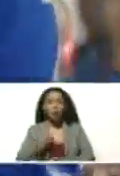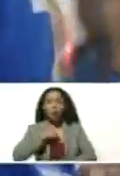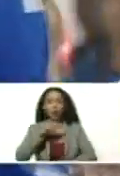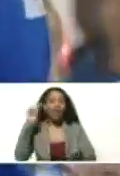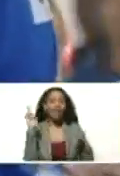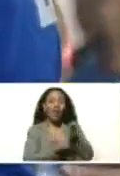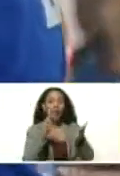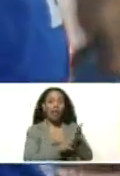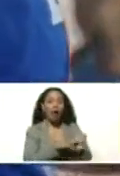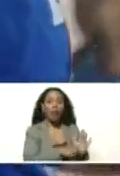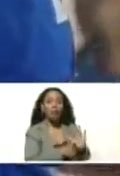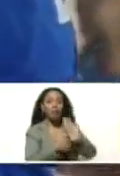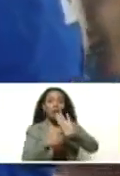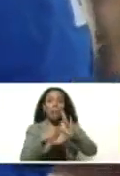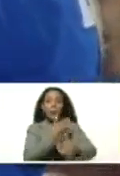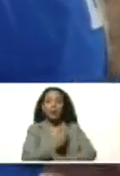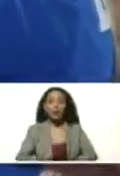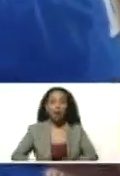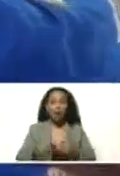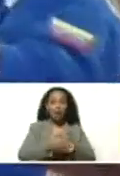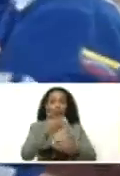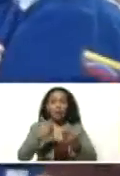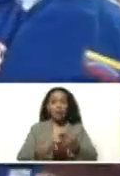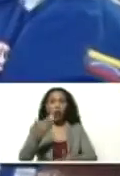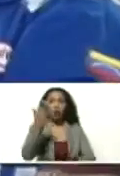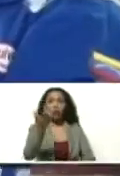Nuestra verdad es esa, presidente, detrás de usted.